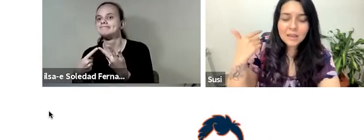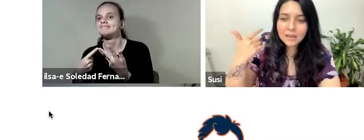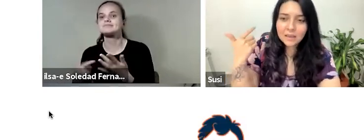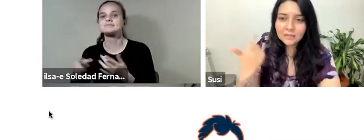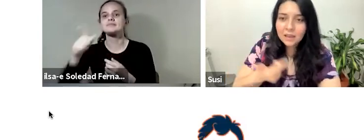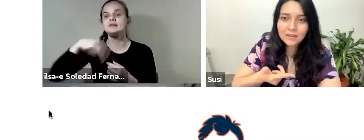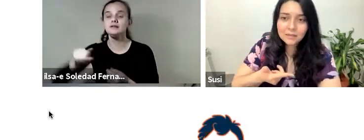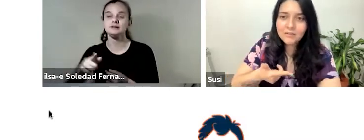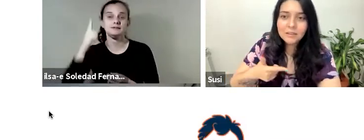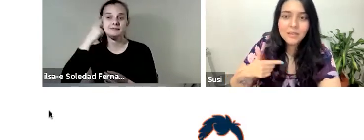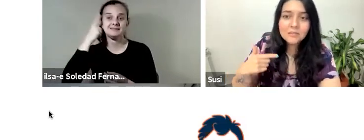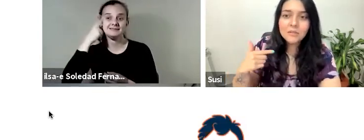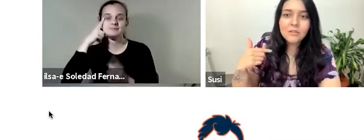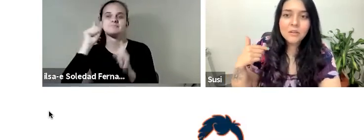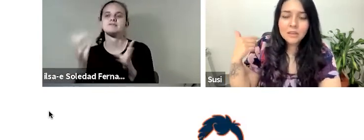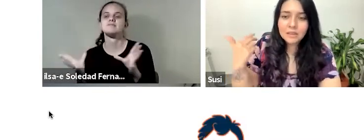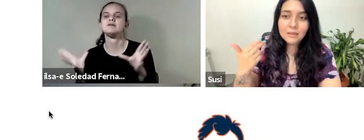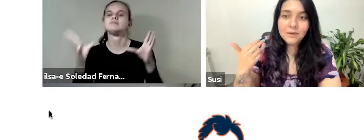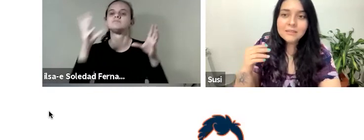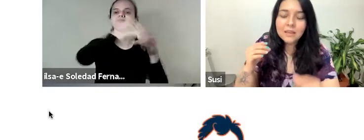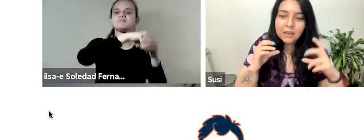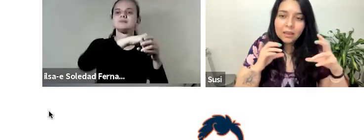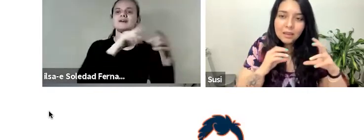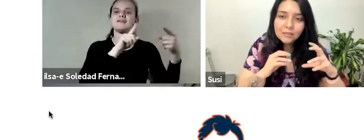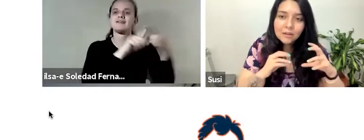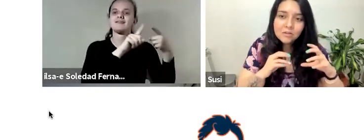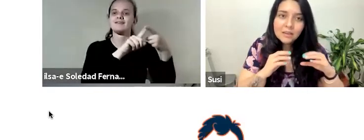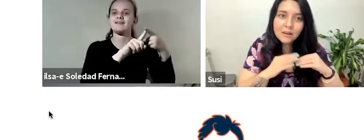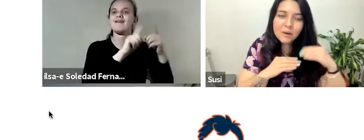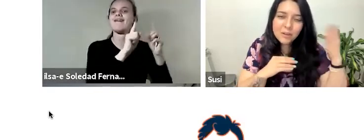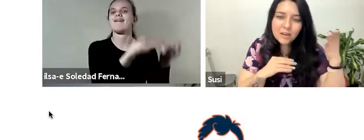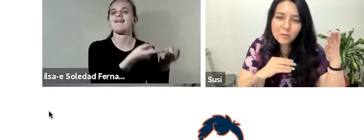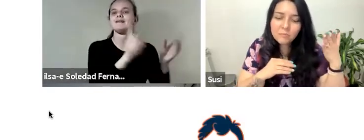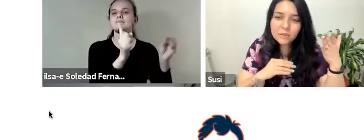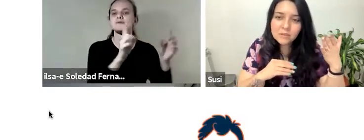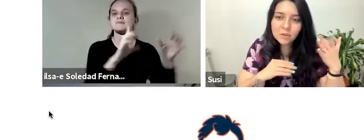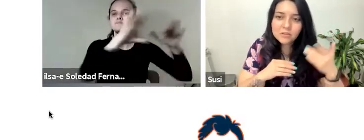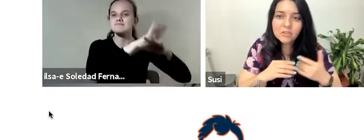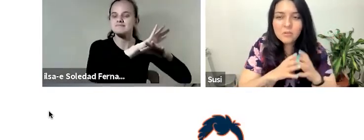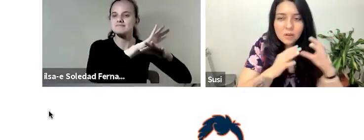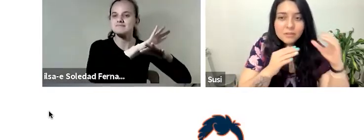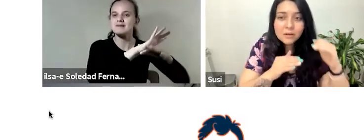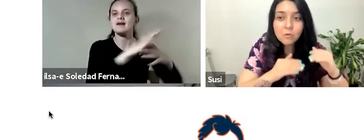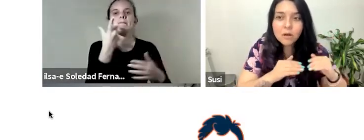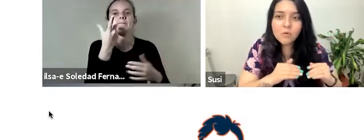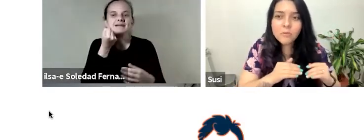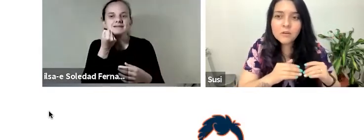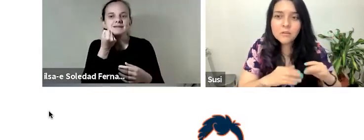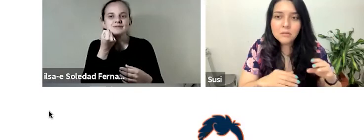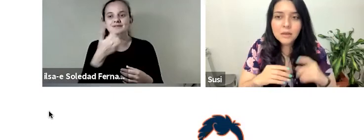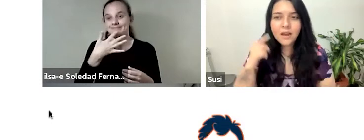necesitan alternativas de texto y demás, estas cosas las van a poder englobar en principios. Entonces, cuando las vayan a buscar